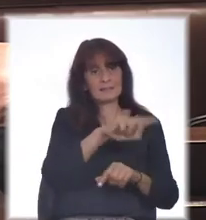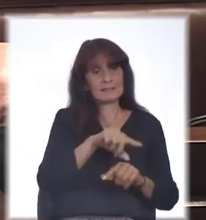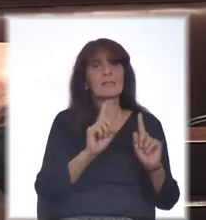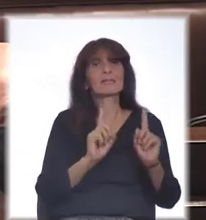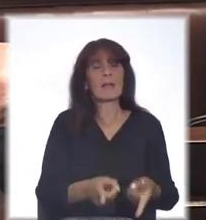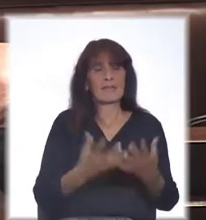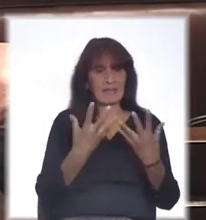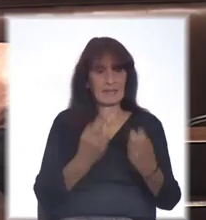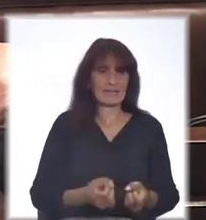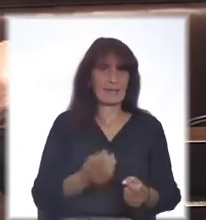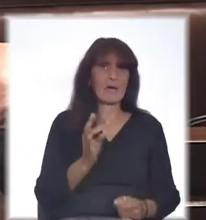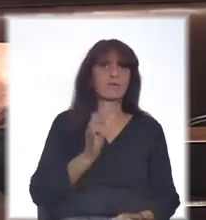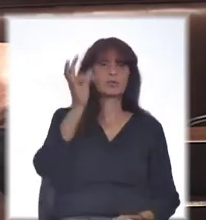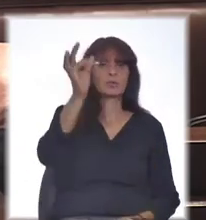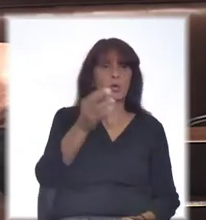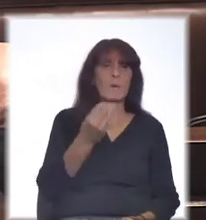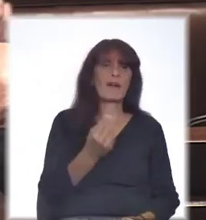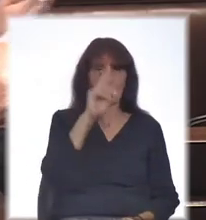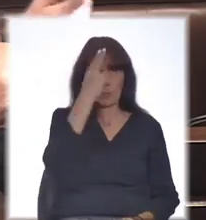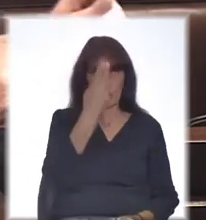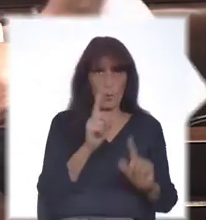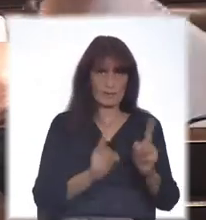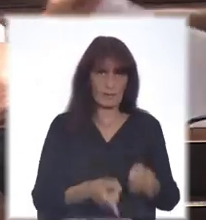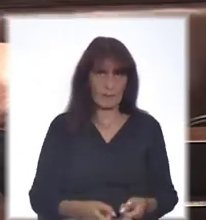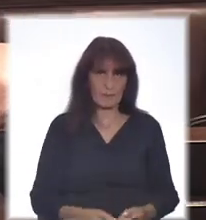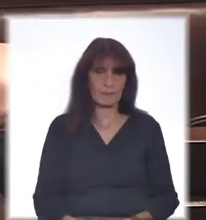querían un futuro para el Uruguay.